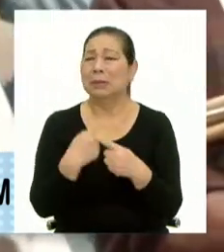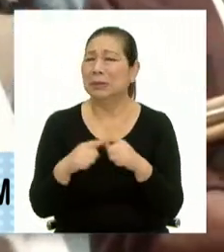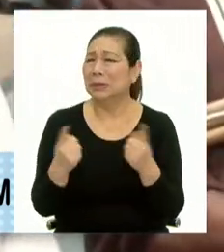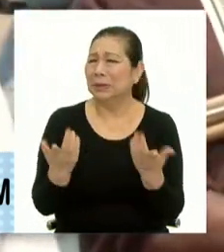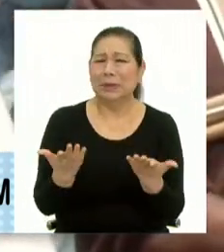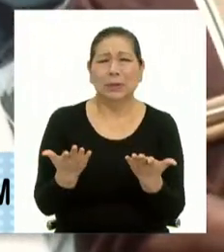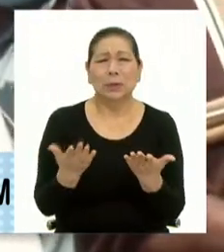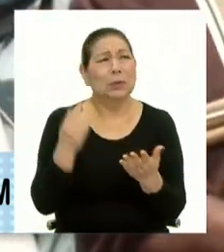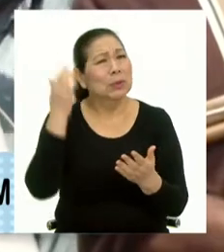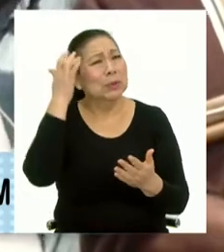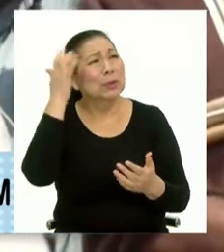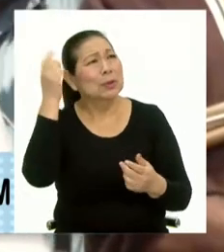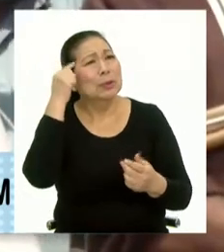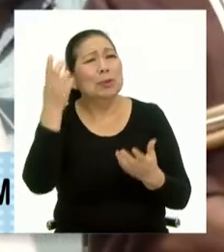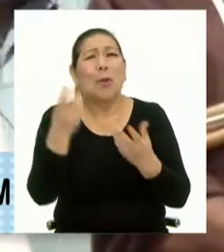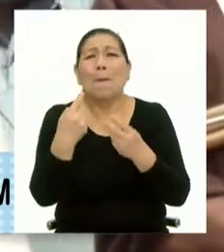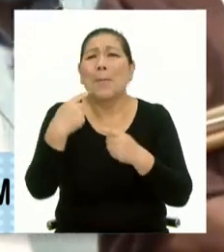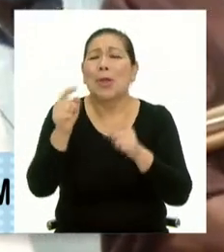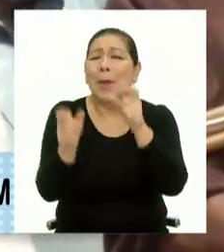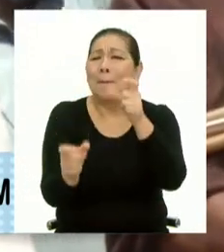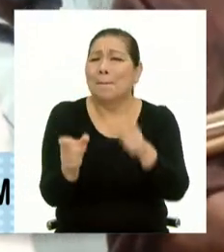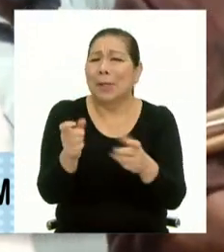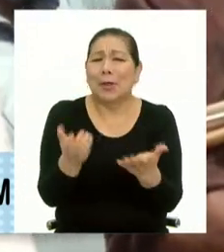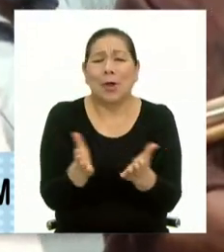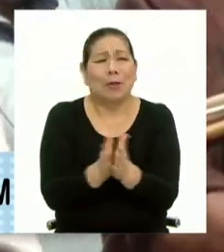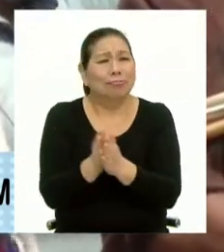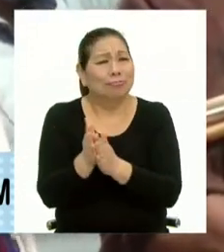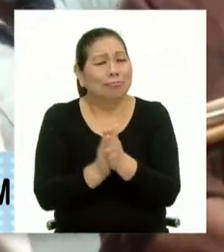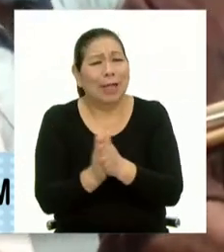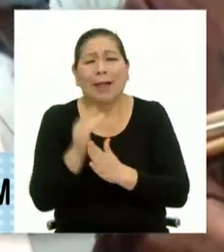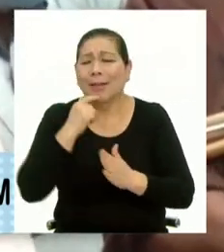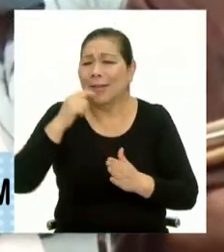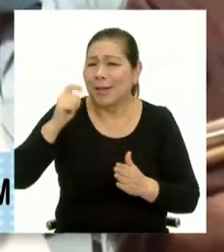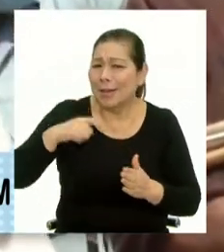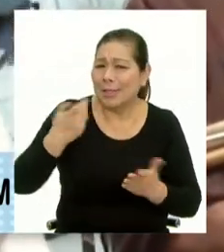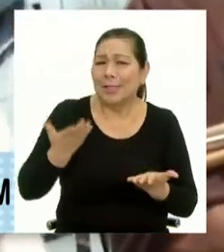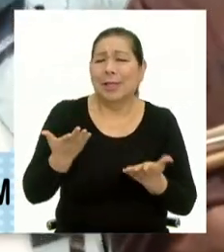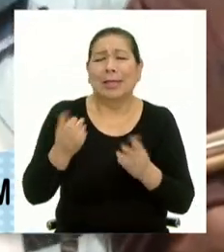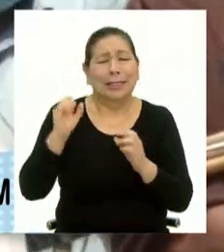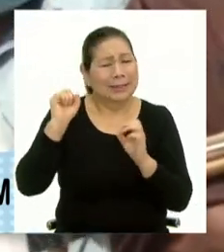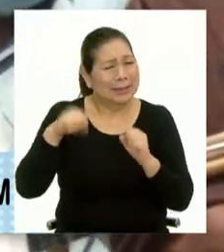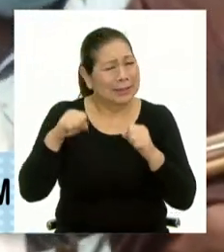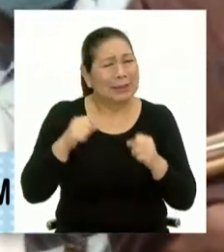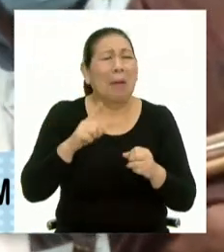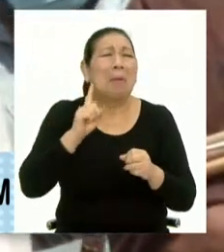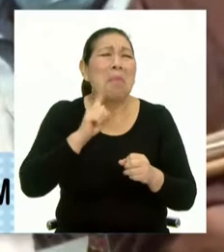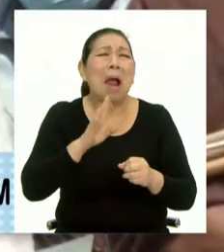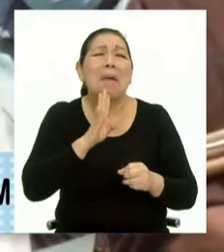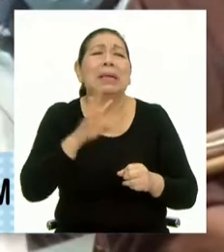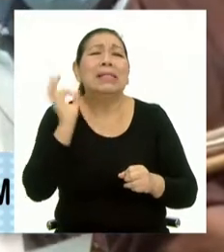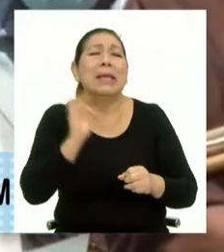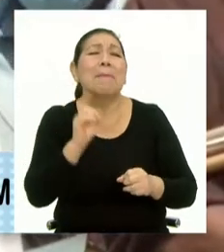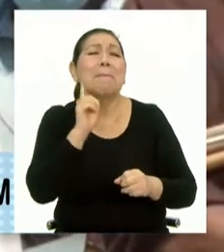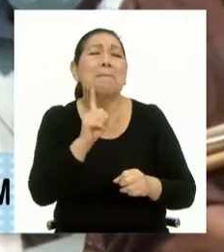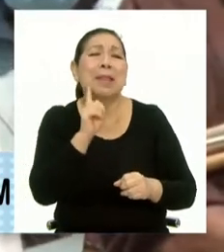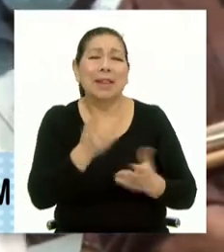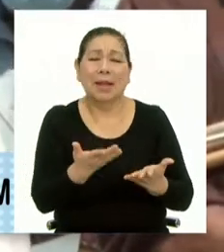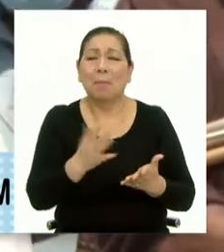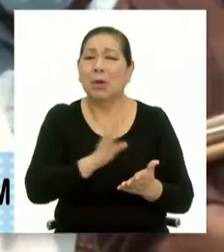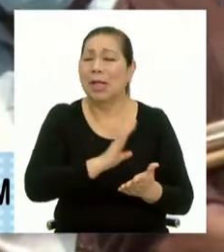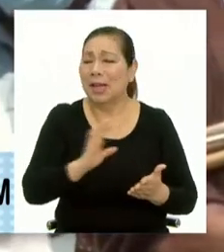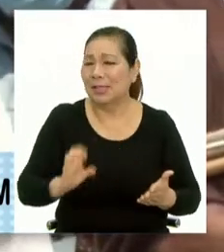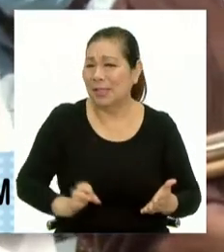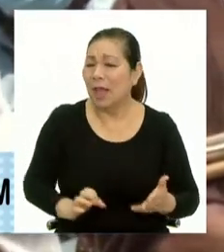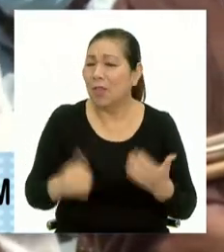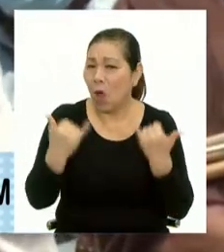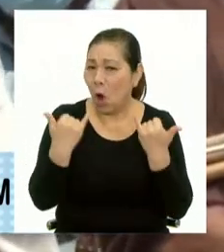una ilusión de millones de peruanos originarios que toda la vida hemos sido engañados por el Estado.